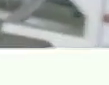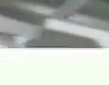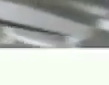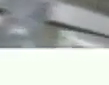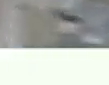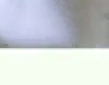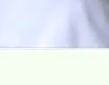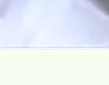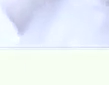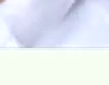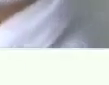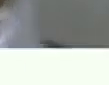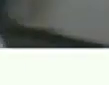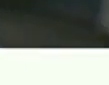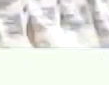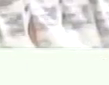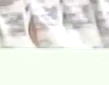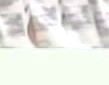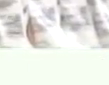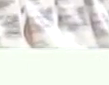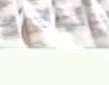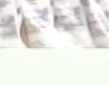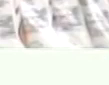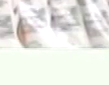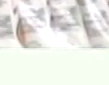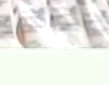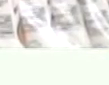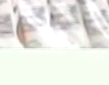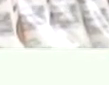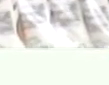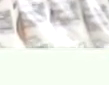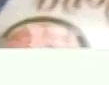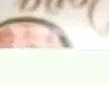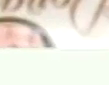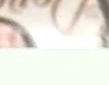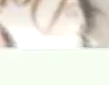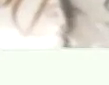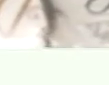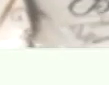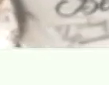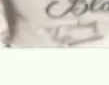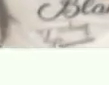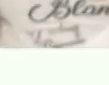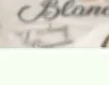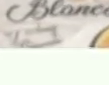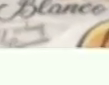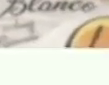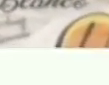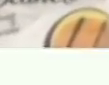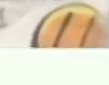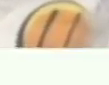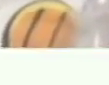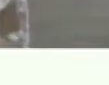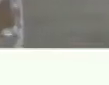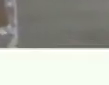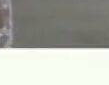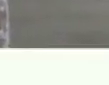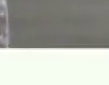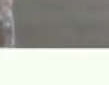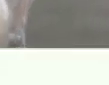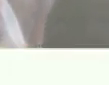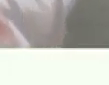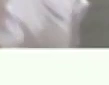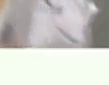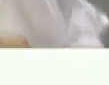país a nuestro pueblo una planta hermosa maravillosa con sus trabajadores son más de 70 trabajadores que día a día hacen